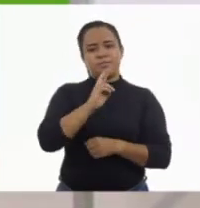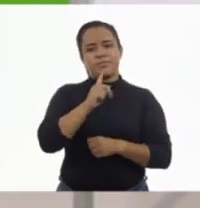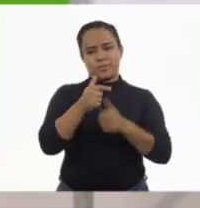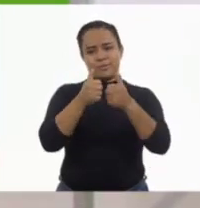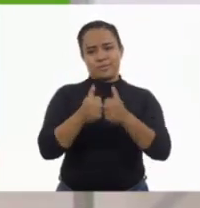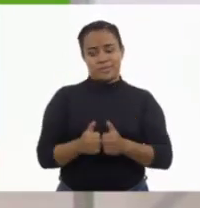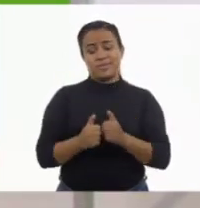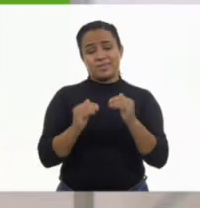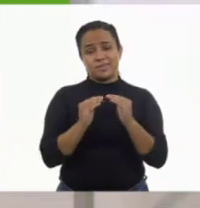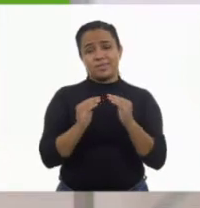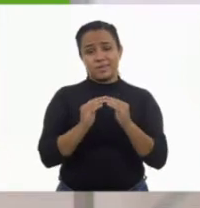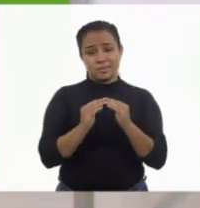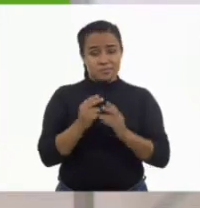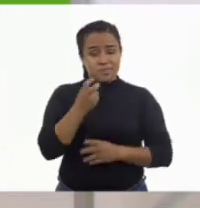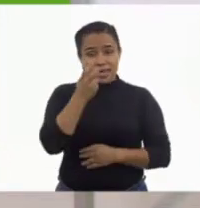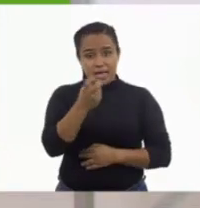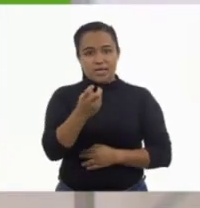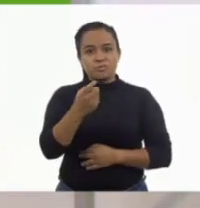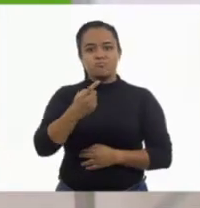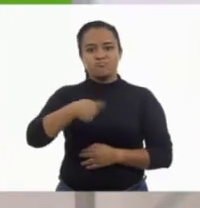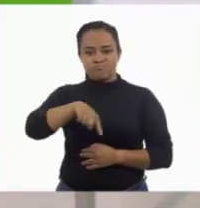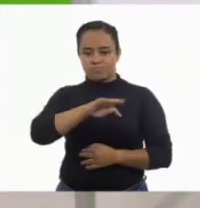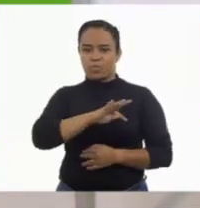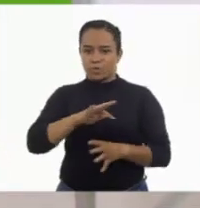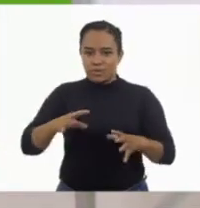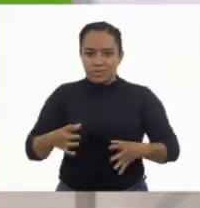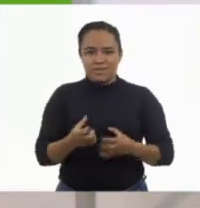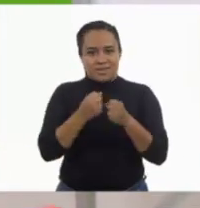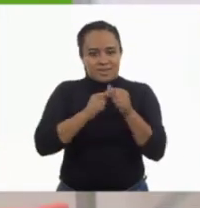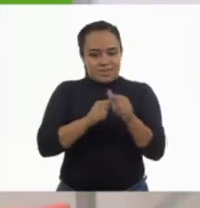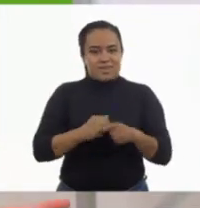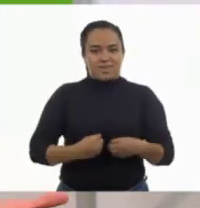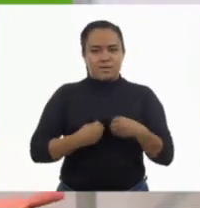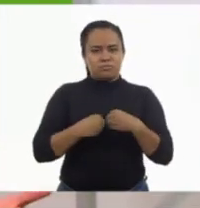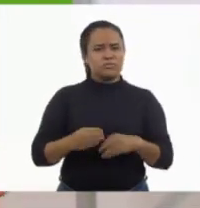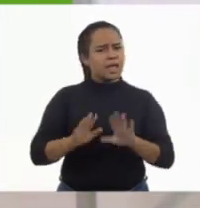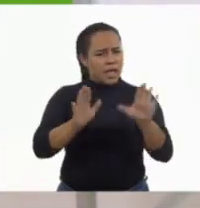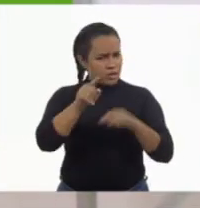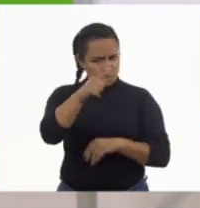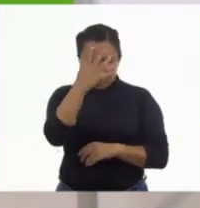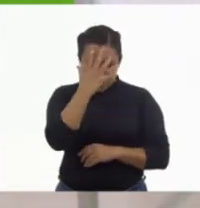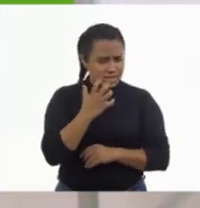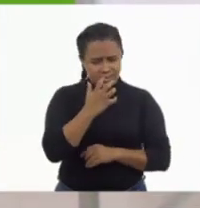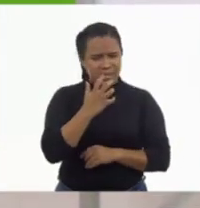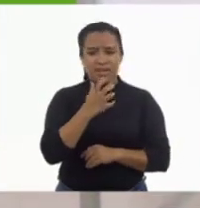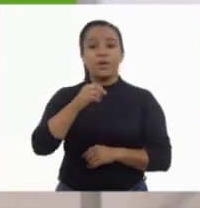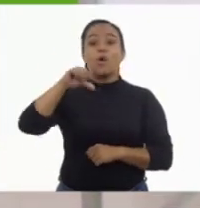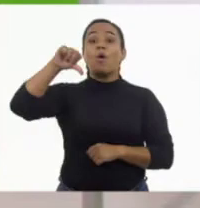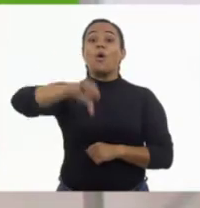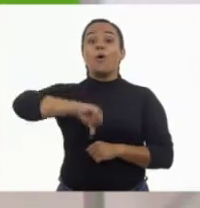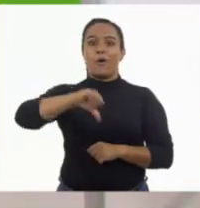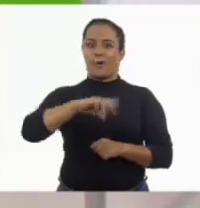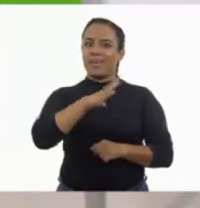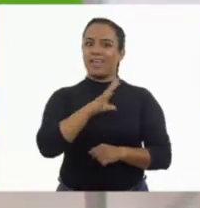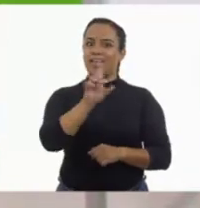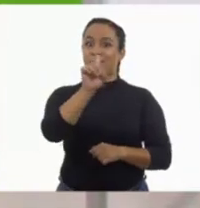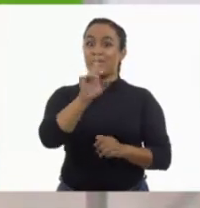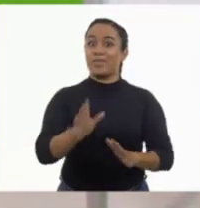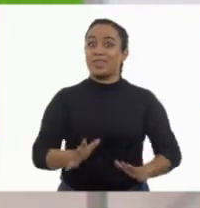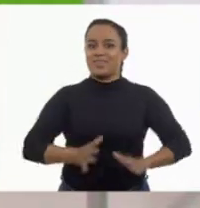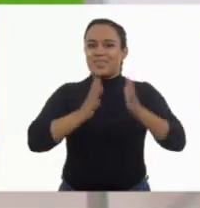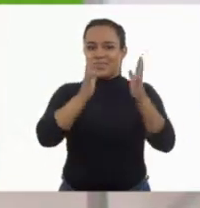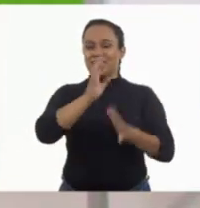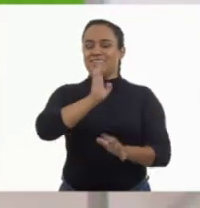en casa, porque eso nos va a mantener a salvo. Además, no estén tristes, porque el día de hoy les tengo una sorpresa